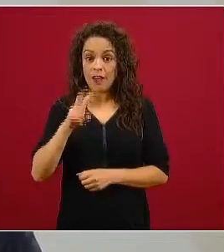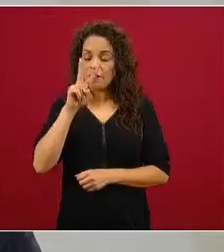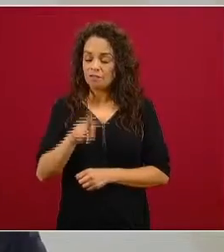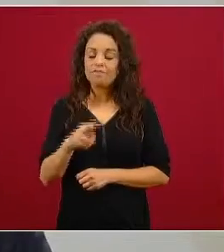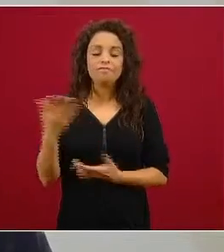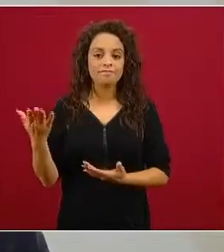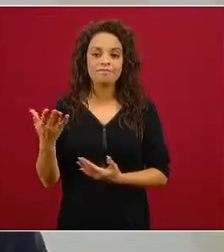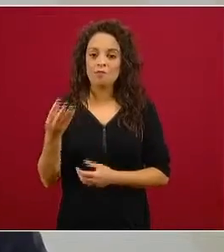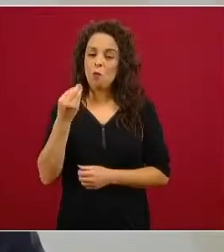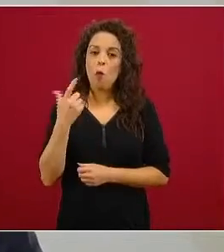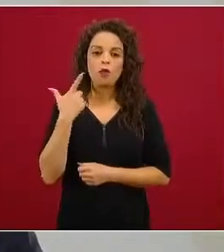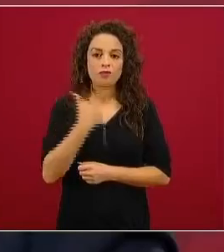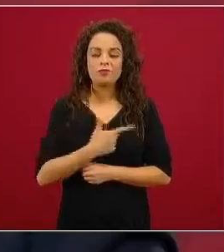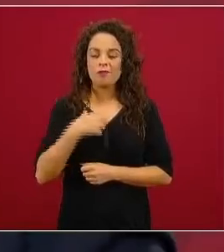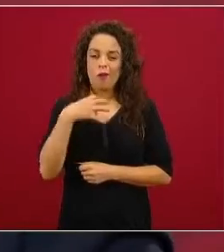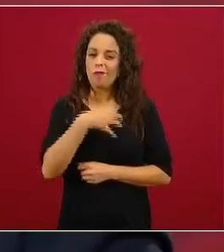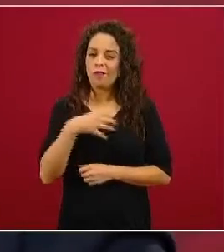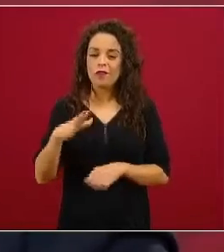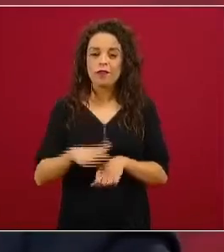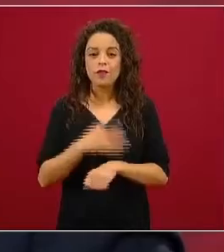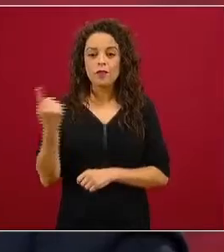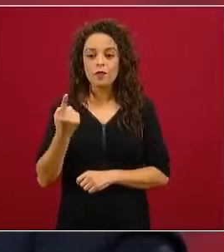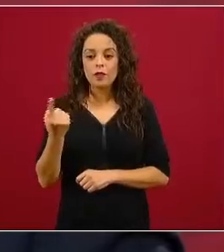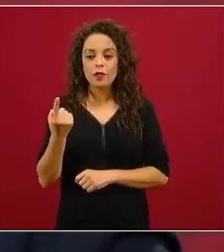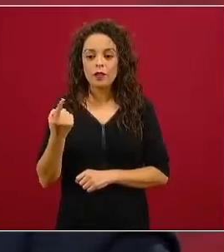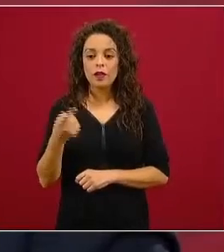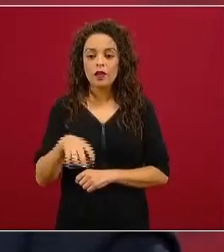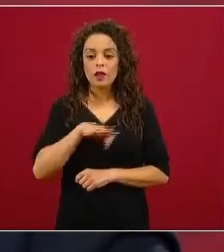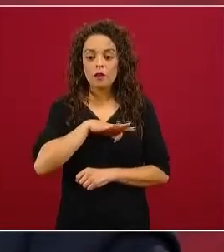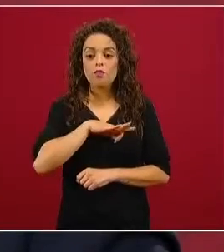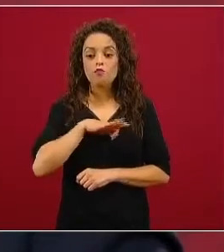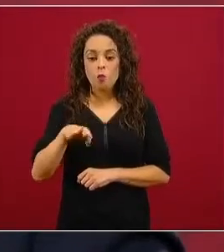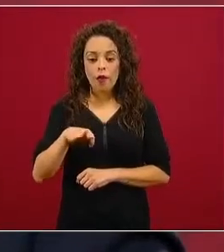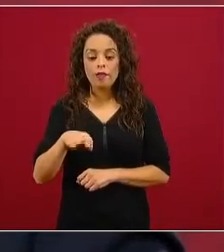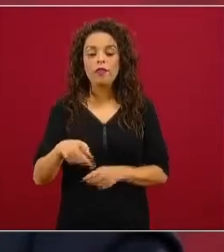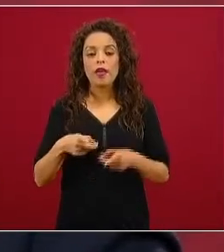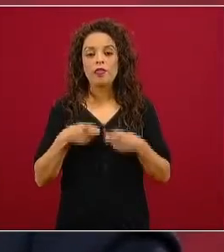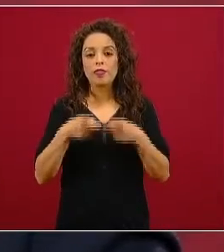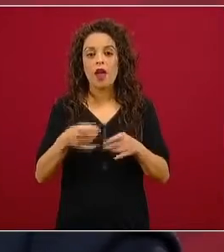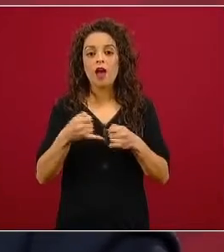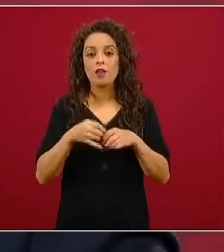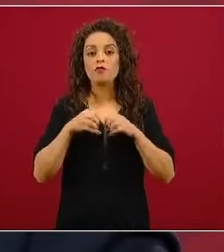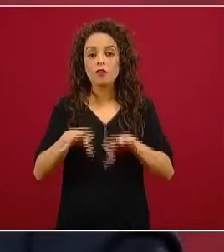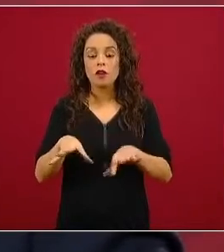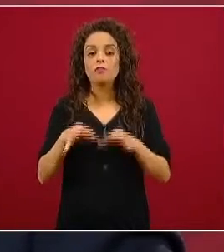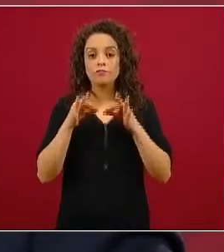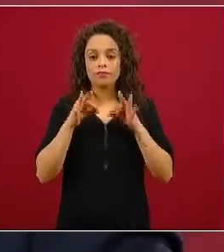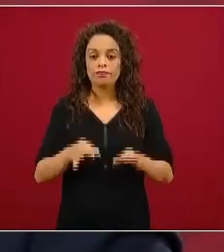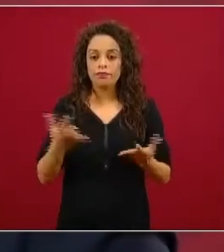que están disponibles en nuestro sitio internet, que es